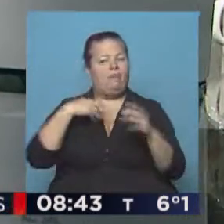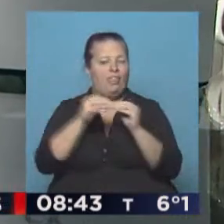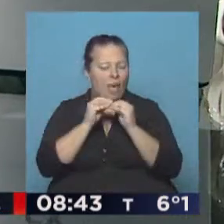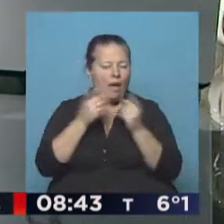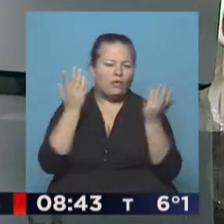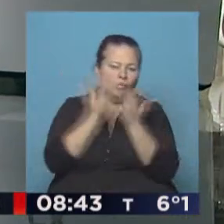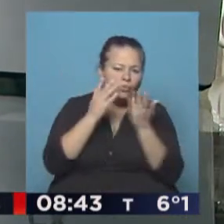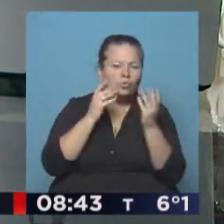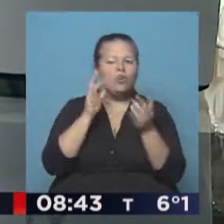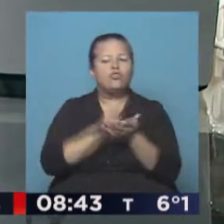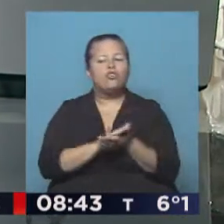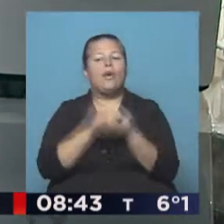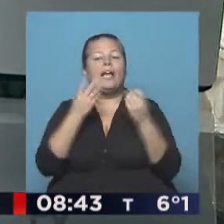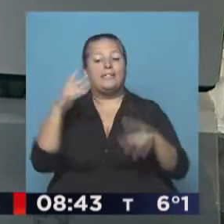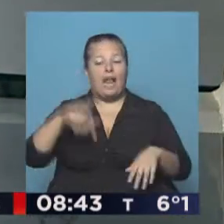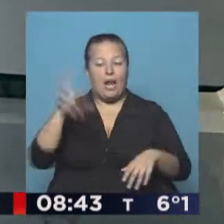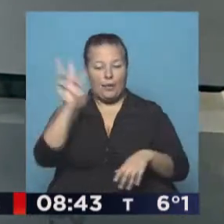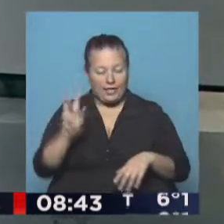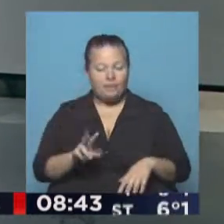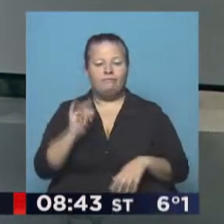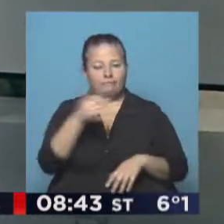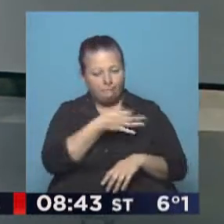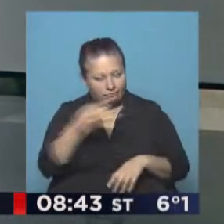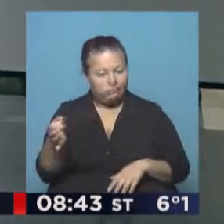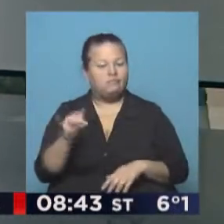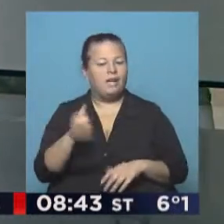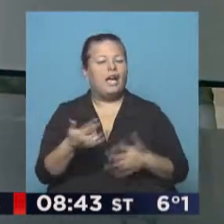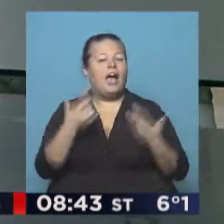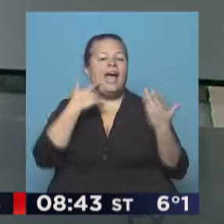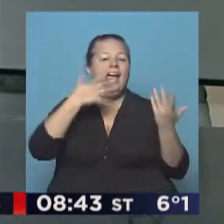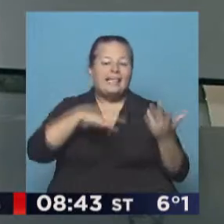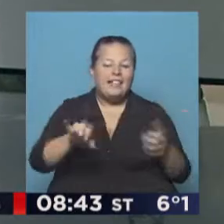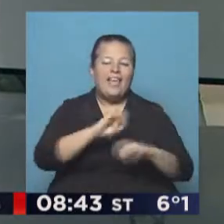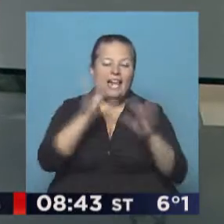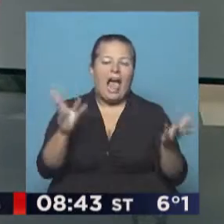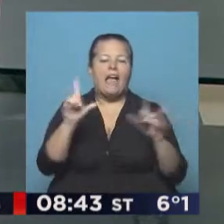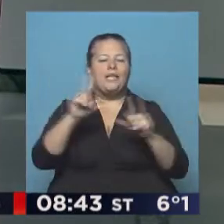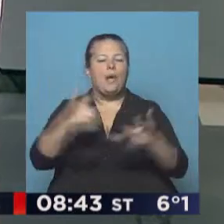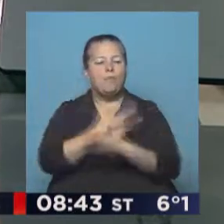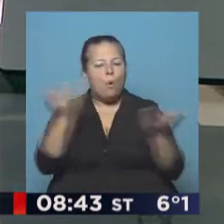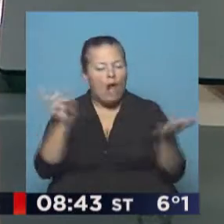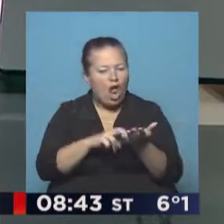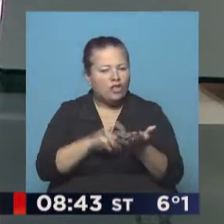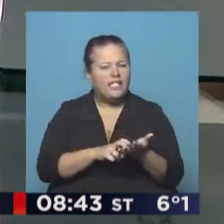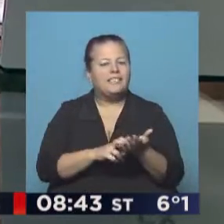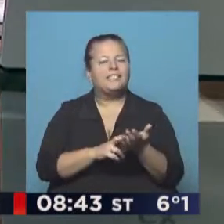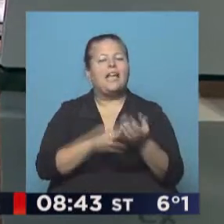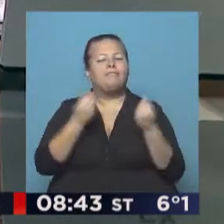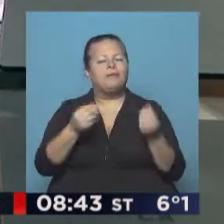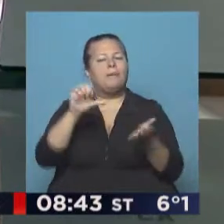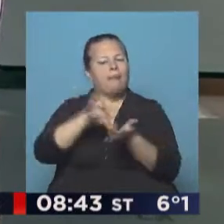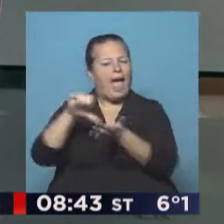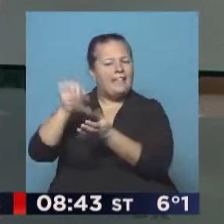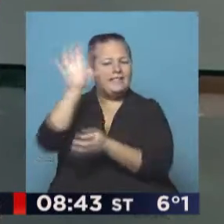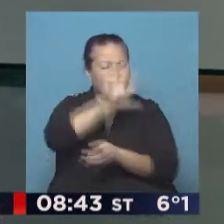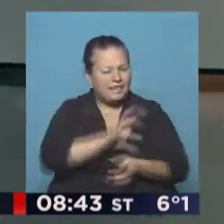Más análisis sobre el presente hoy de Venezuela. Exactamente, poder entender, ¿no? En televisión pública argentina, la realidad de un país desde